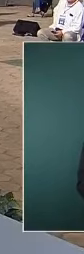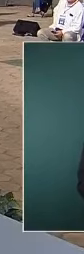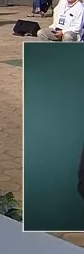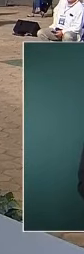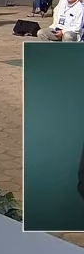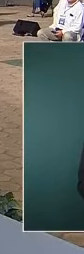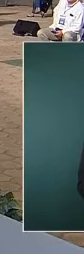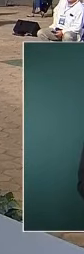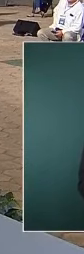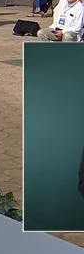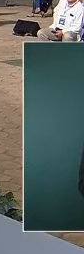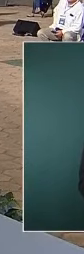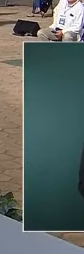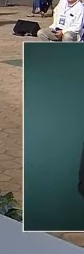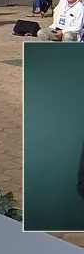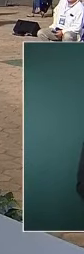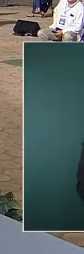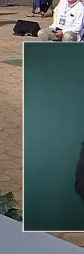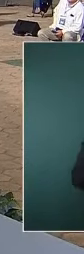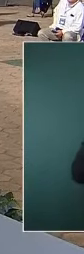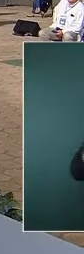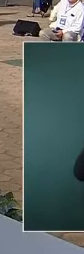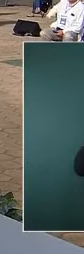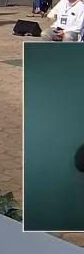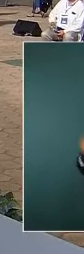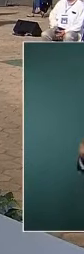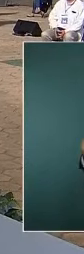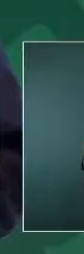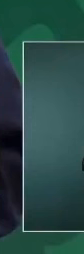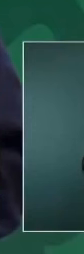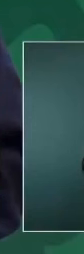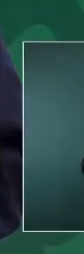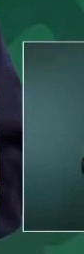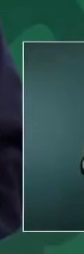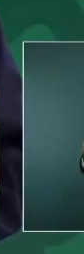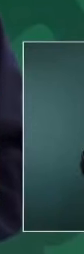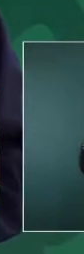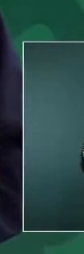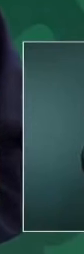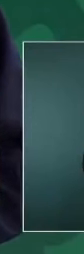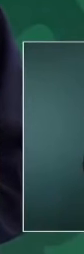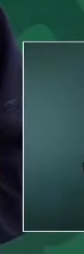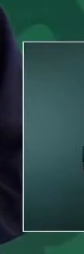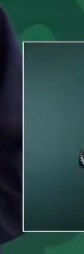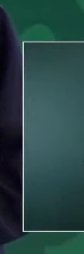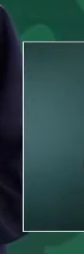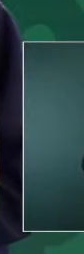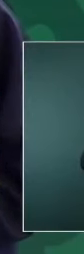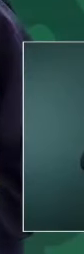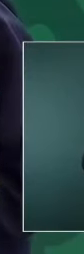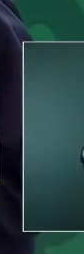Ningún guionista pues de Netflix podría hacer eso.